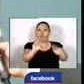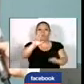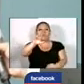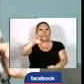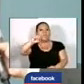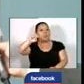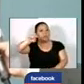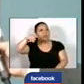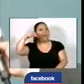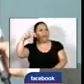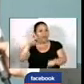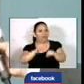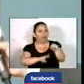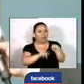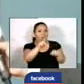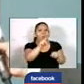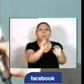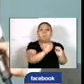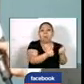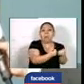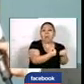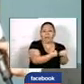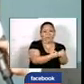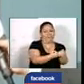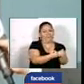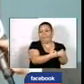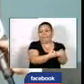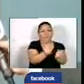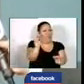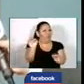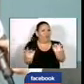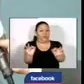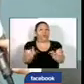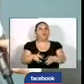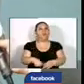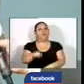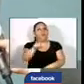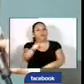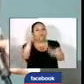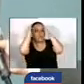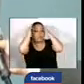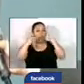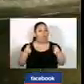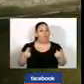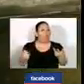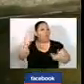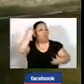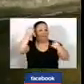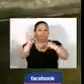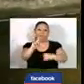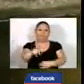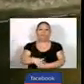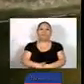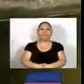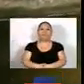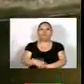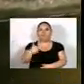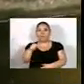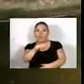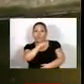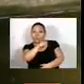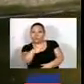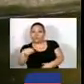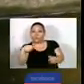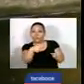300 mil dólares todavía tengan un subsidio. Entonces es una decisión que no se va a tomar a la ligera. Aseguró que depende del estatus